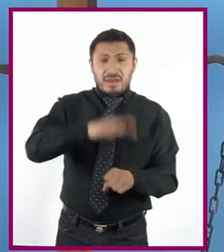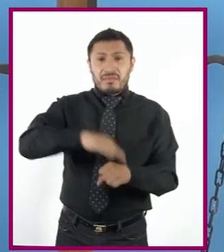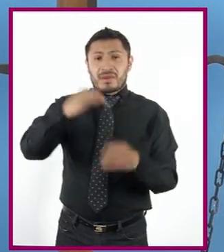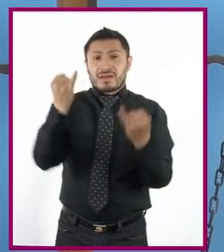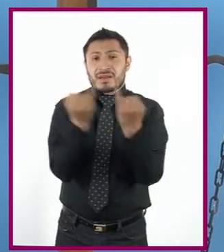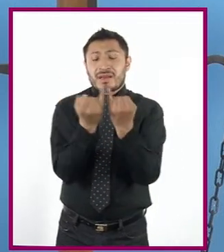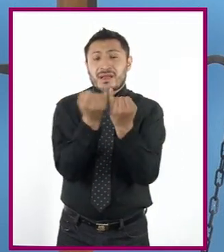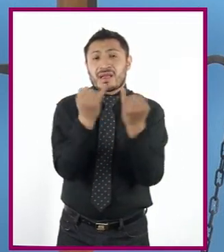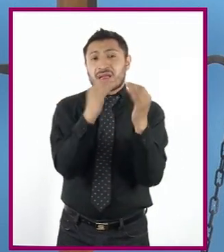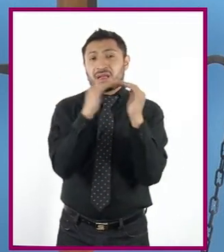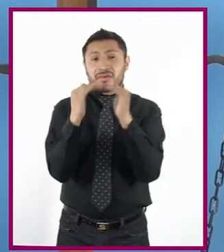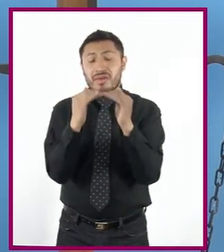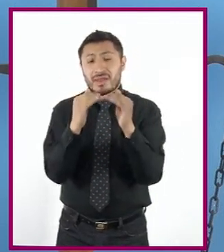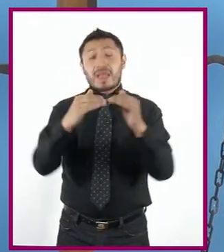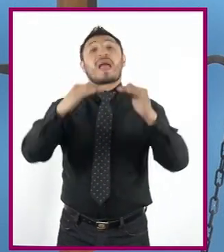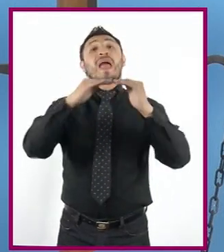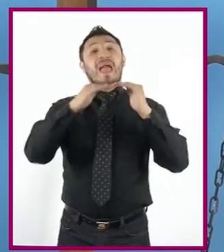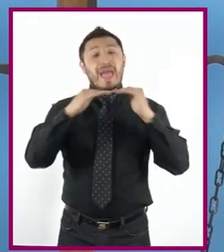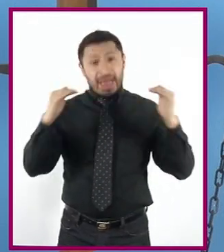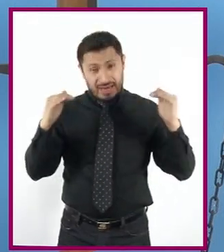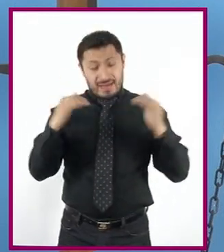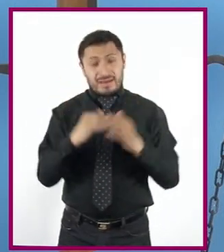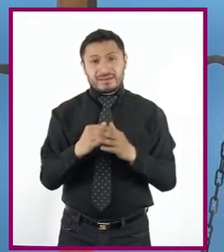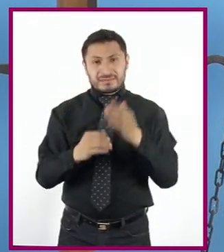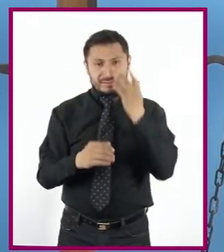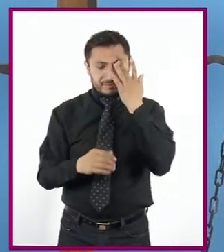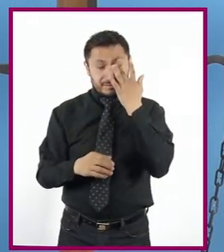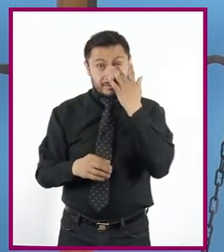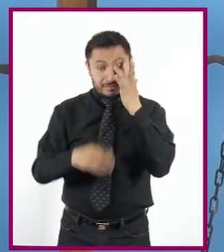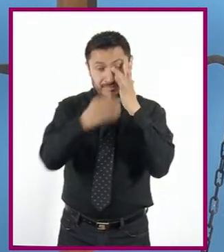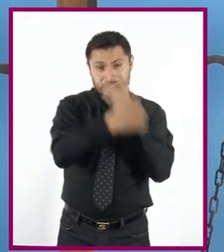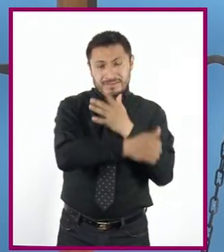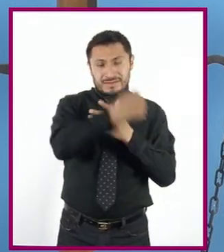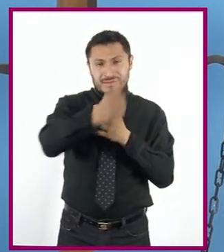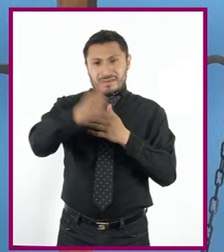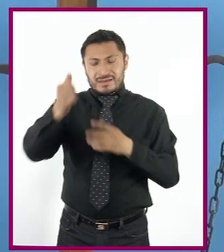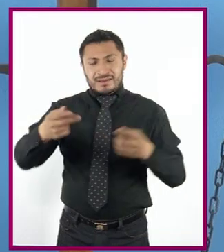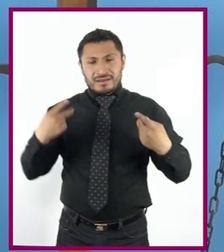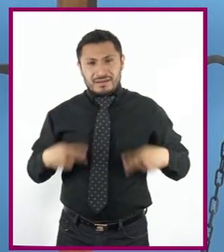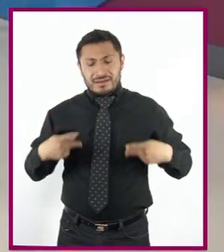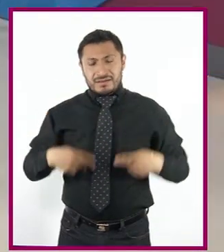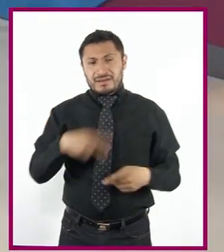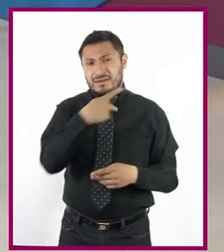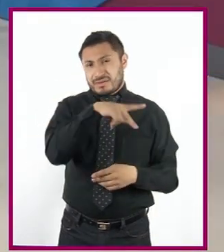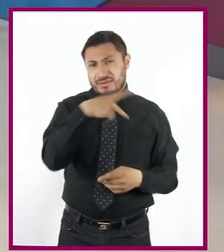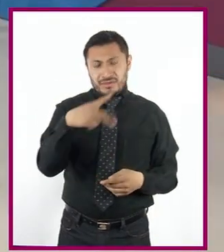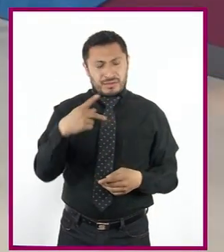igualdad, la equidad, con dar a cada quien lo que le corresponde.